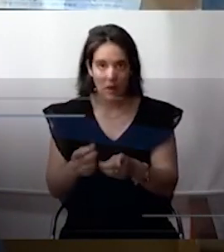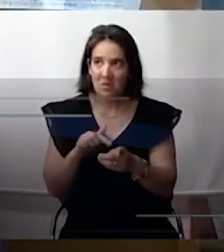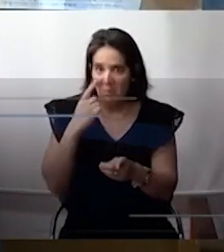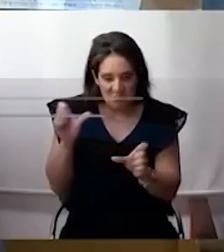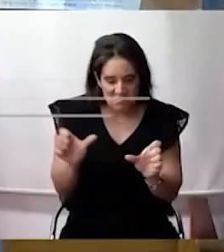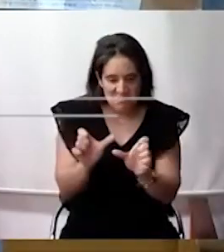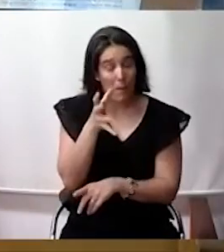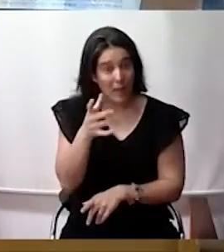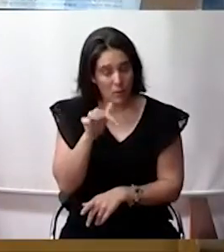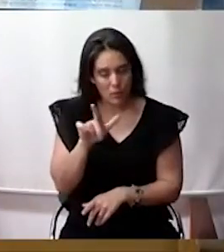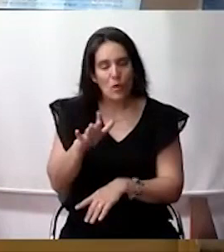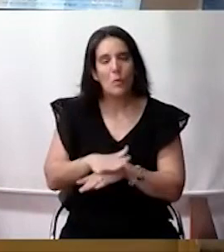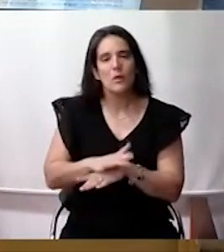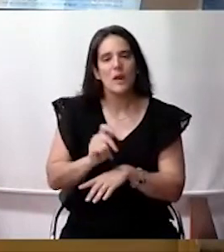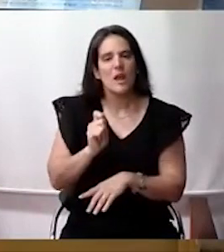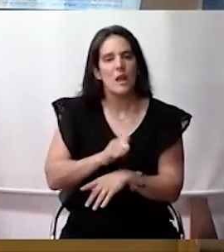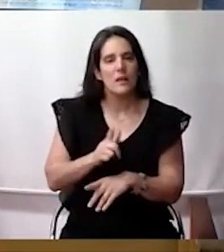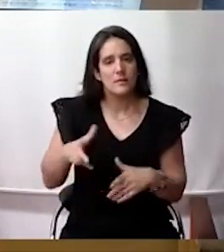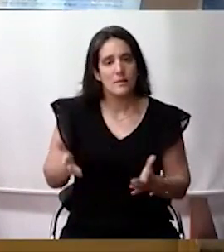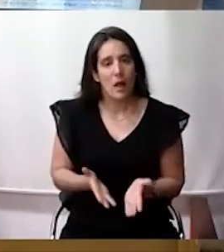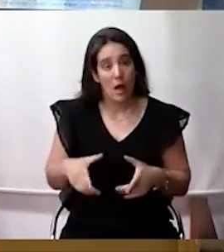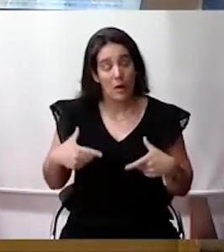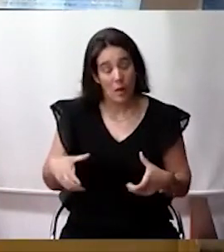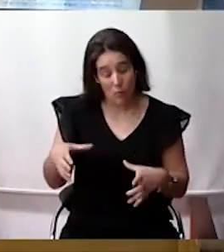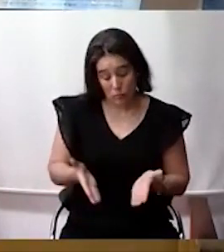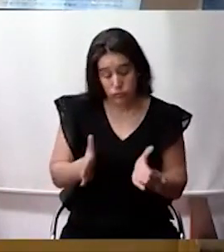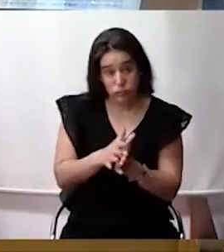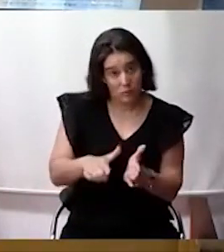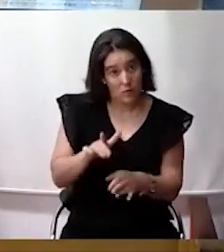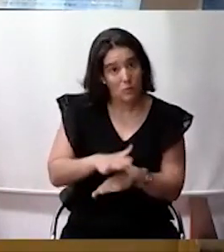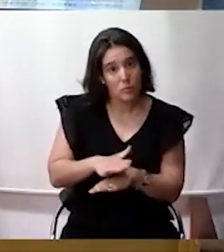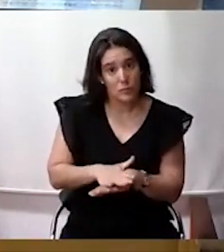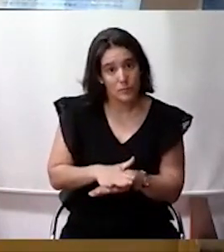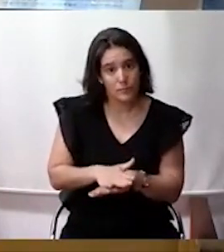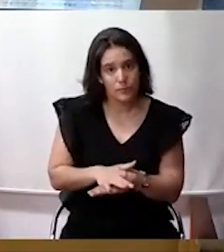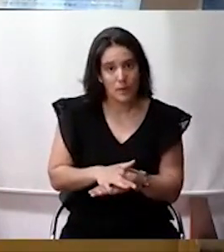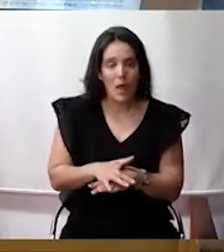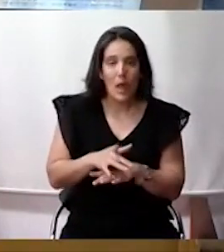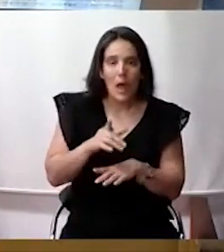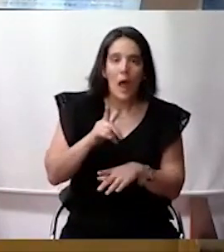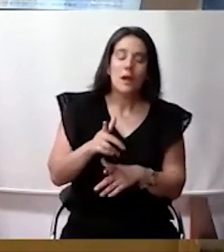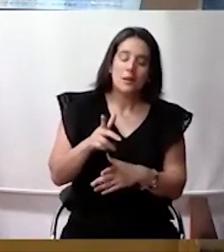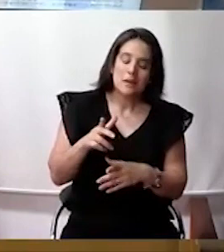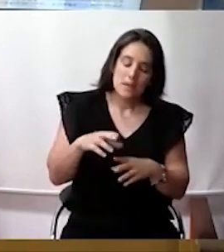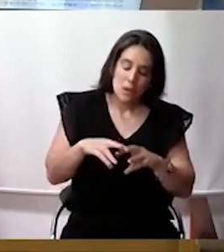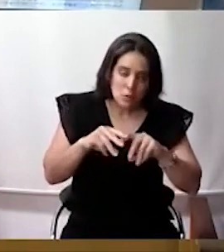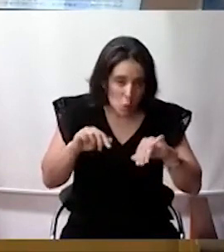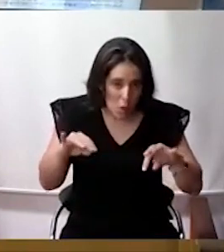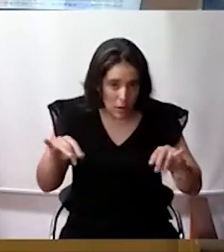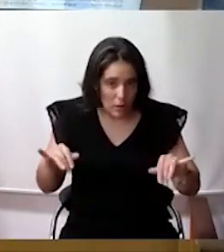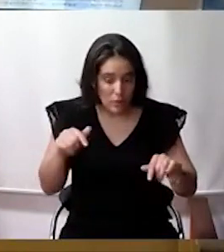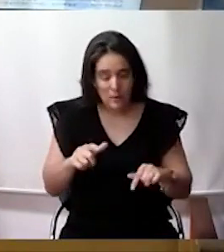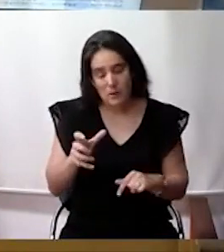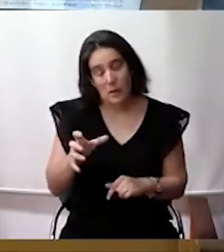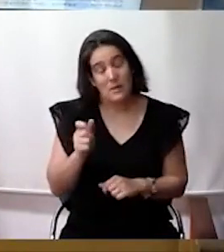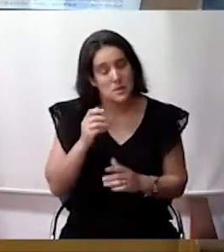ven acciones para dar respuesta con debida antelación y planificación la geografía particular de este balneario hace